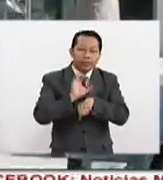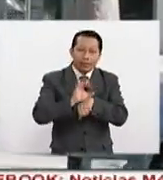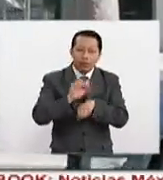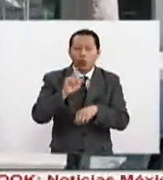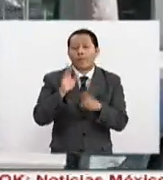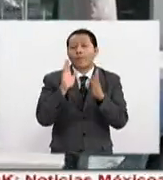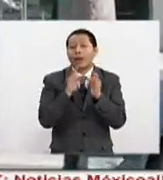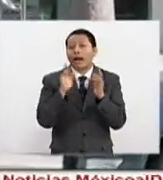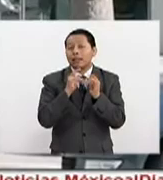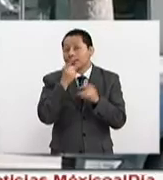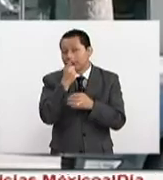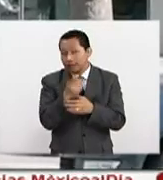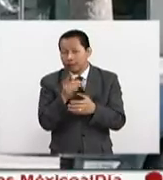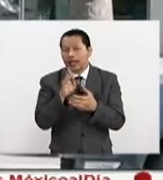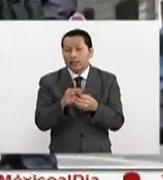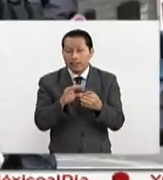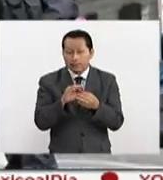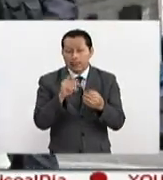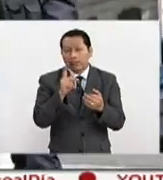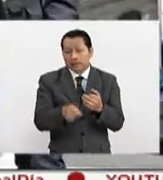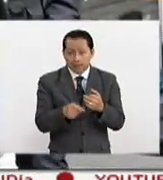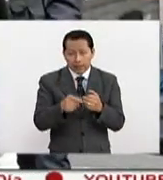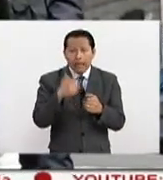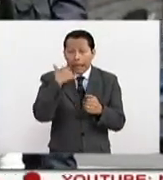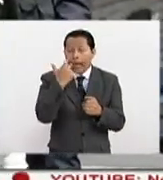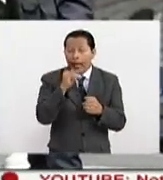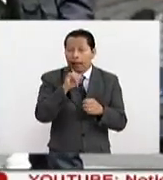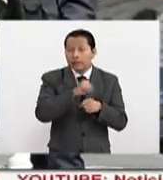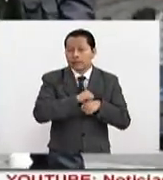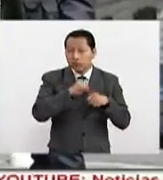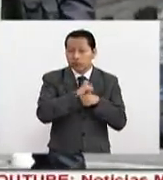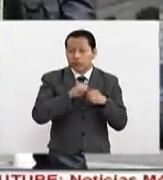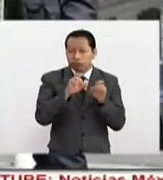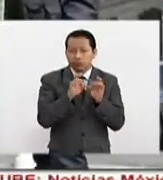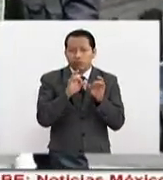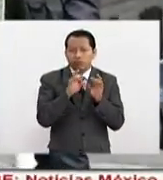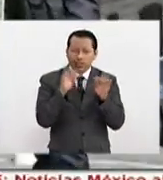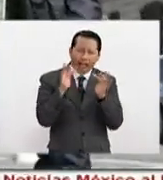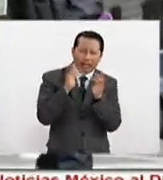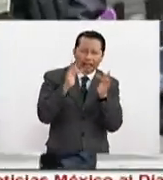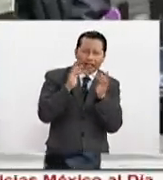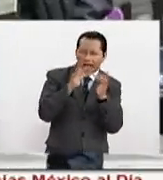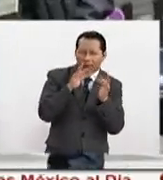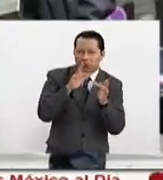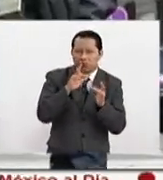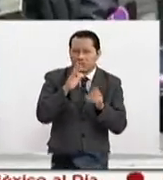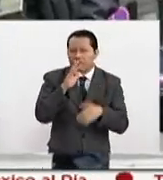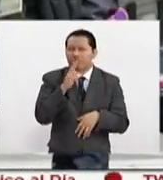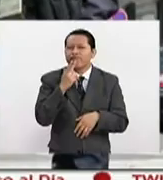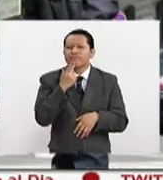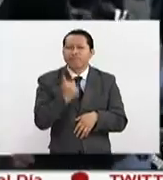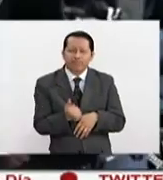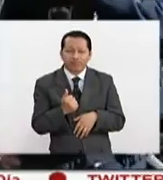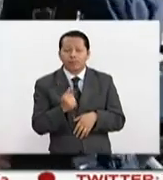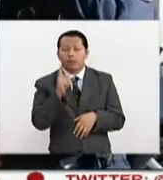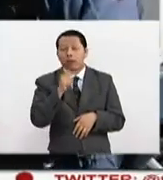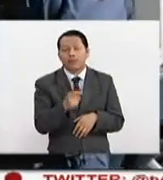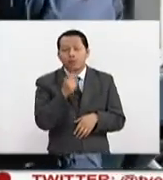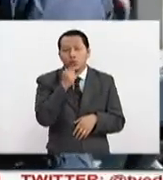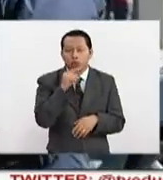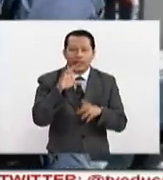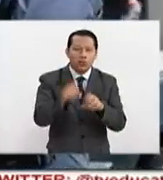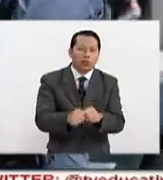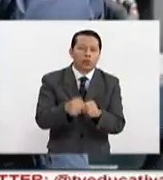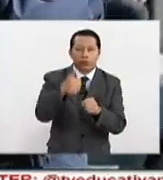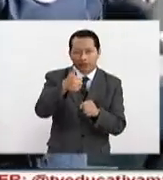París informó que el explosivo intentó ser detonado en varias ocasiones, pero no funcionó. Ya también se informó que la policía detuvo a